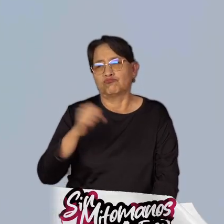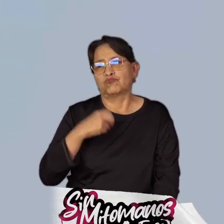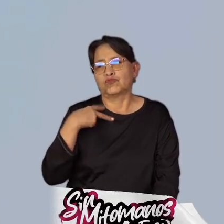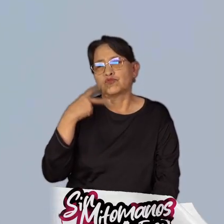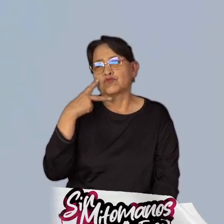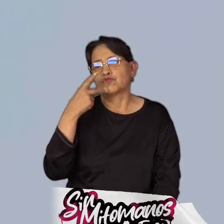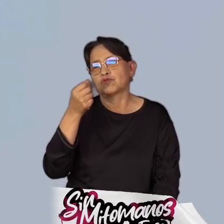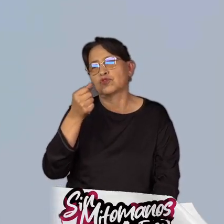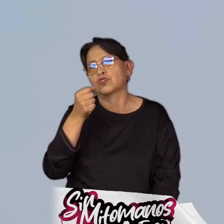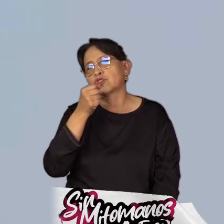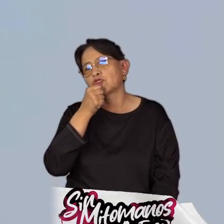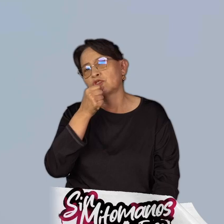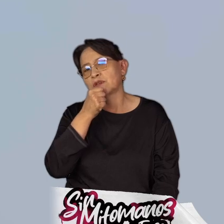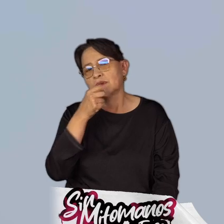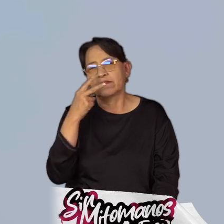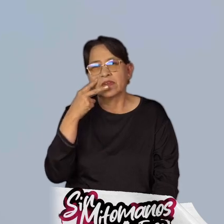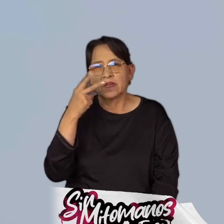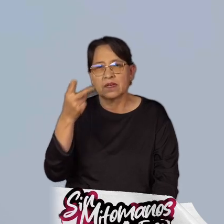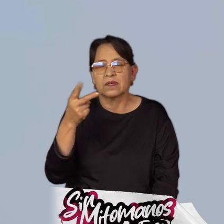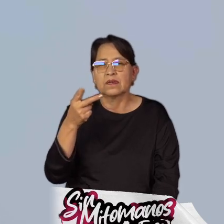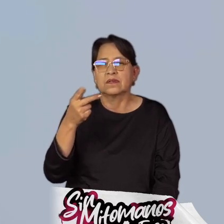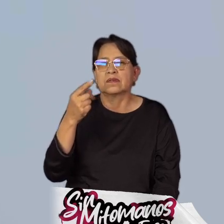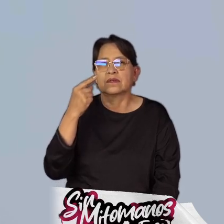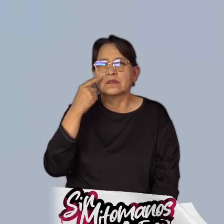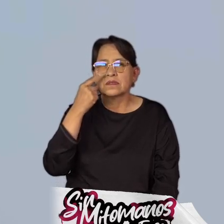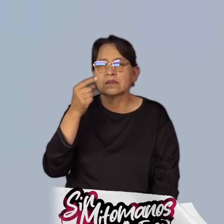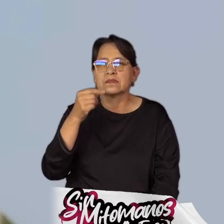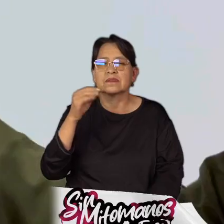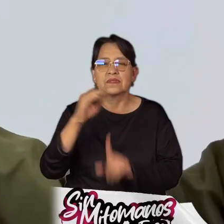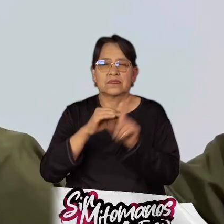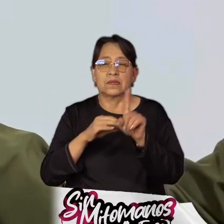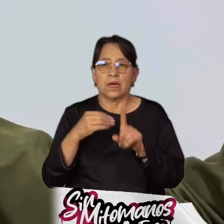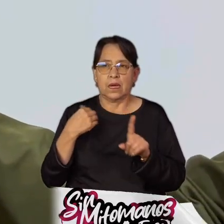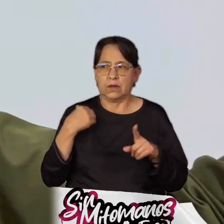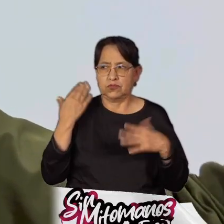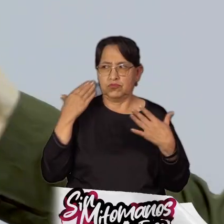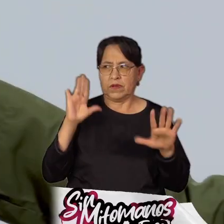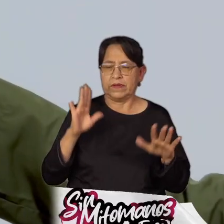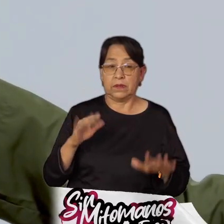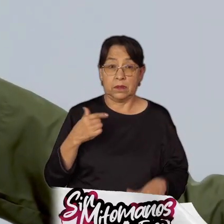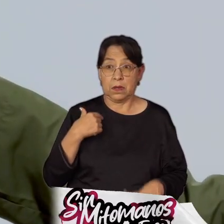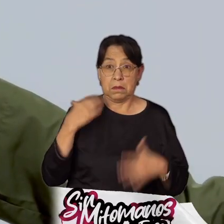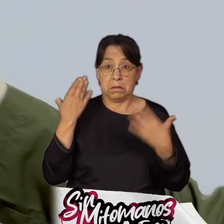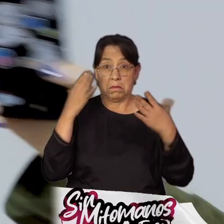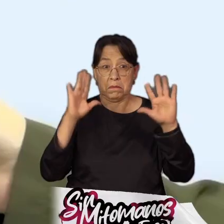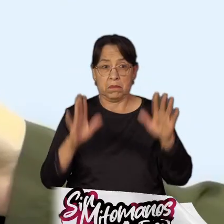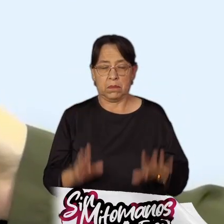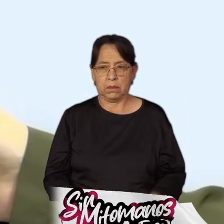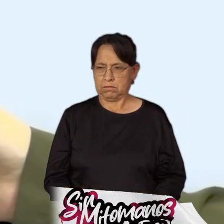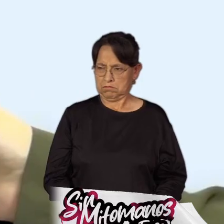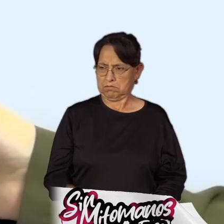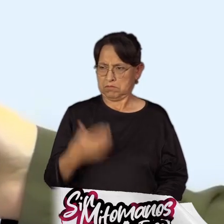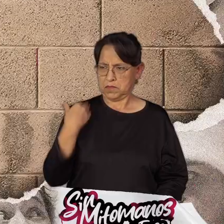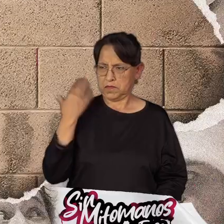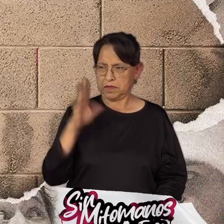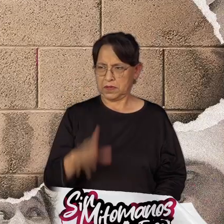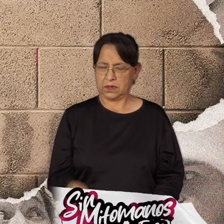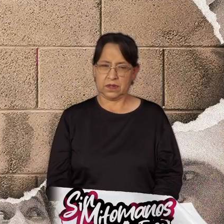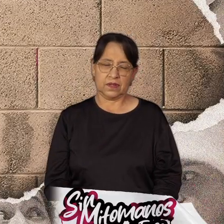Sí, lo vi en las noticias en semana, apareció que quería quitar los estratos sociales. No lo sabía. No sabía. No,